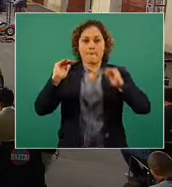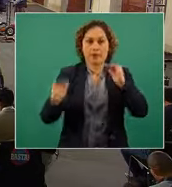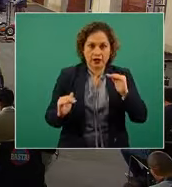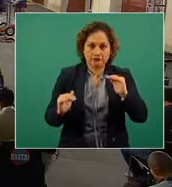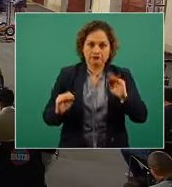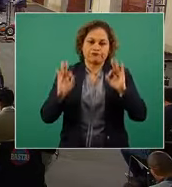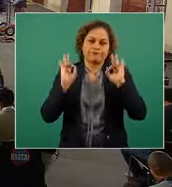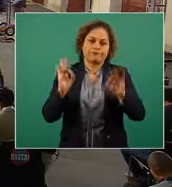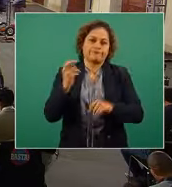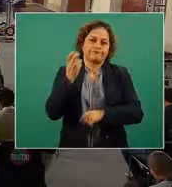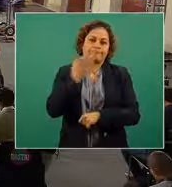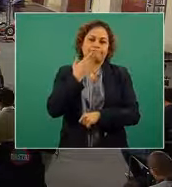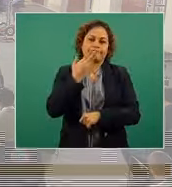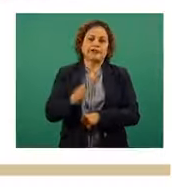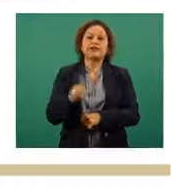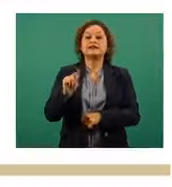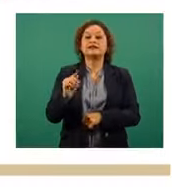completado,